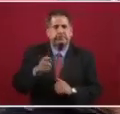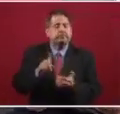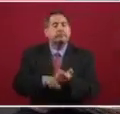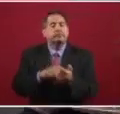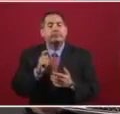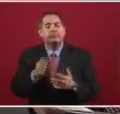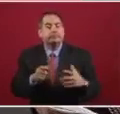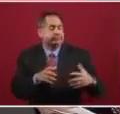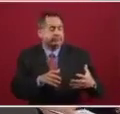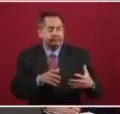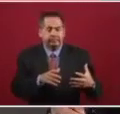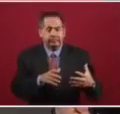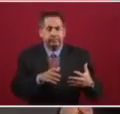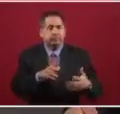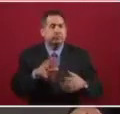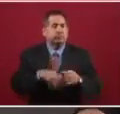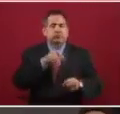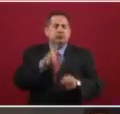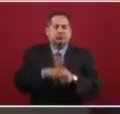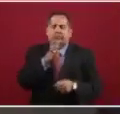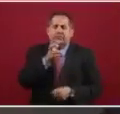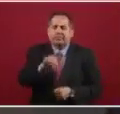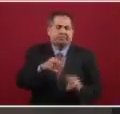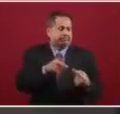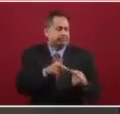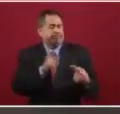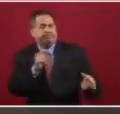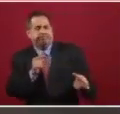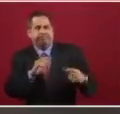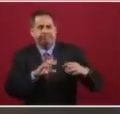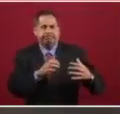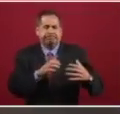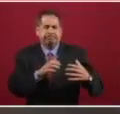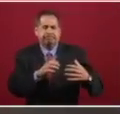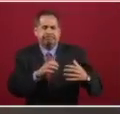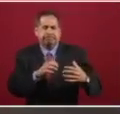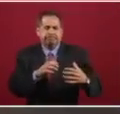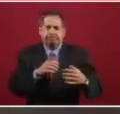es normal que exista la oposición.